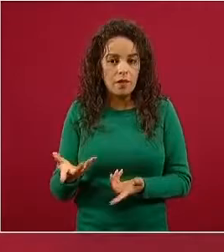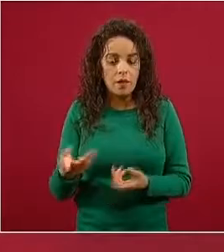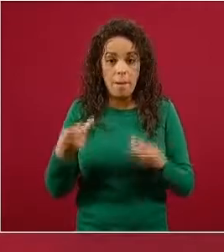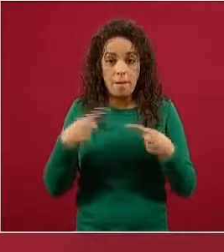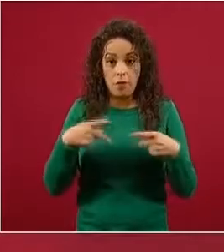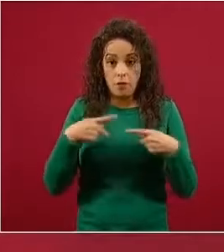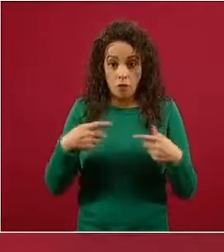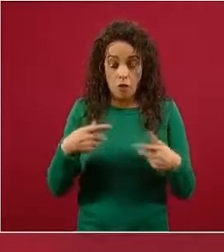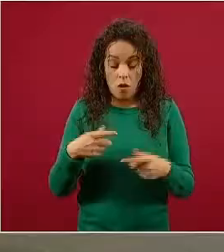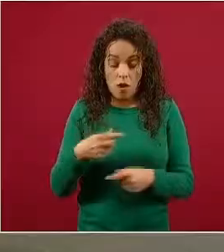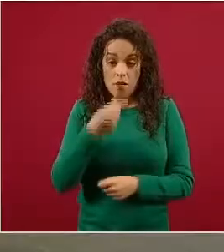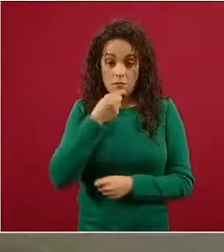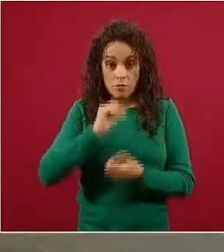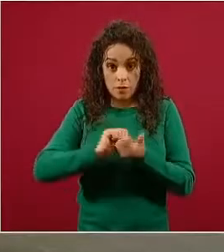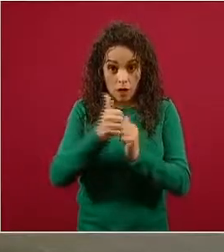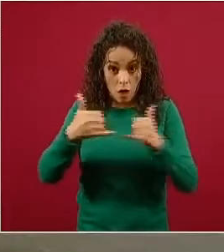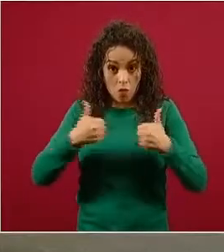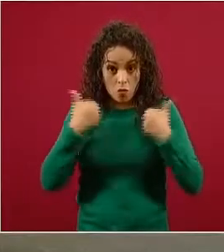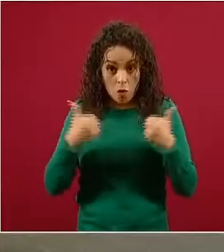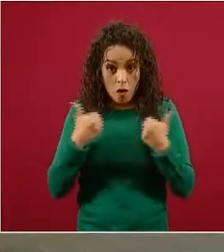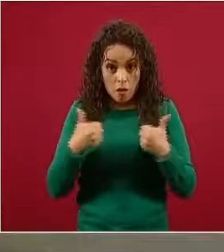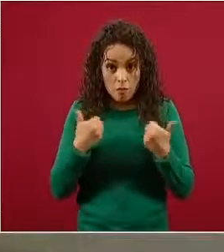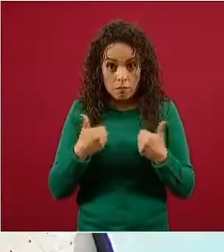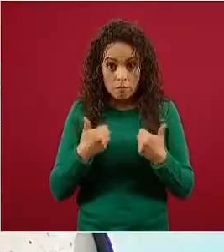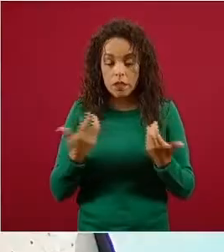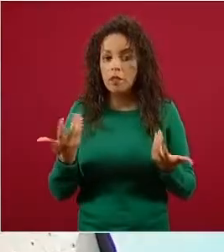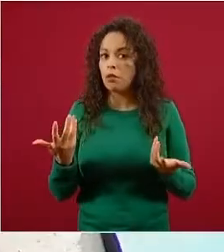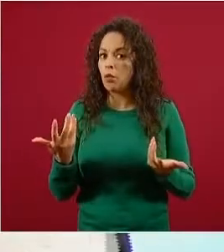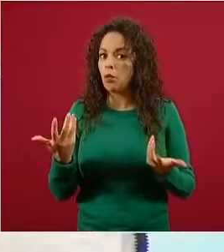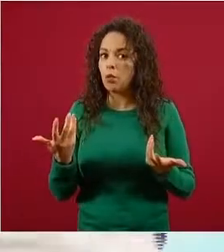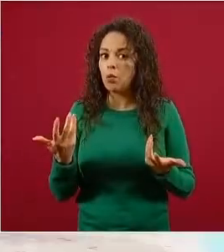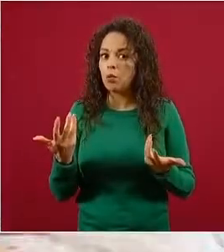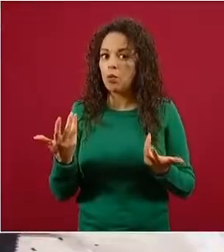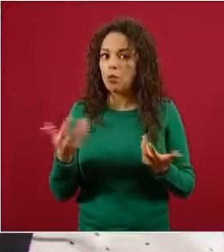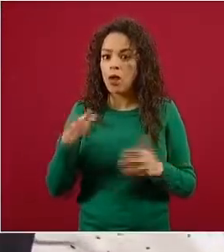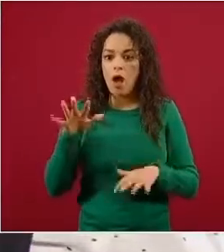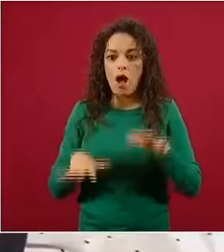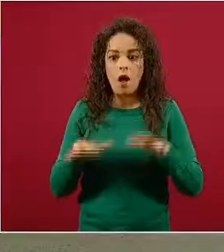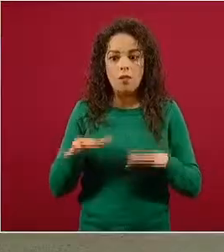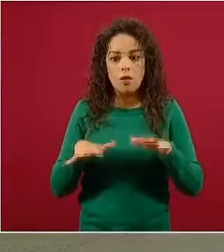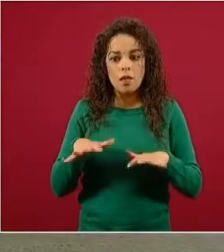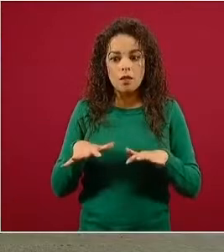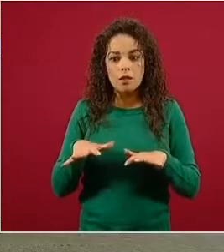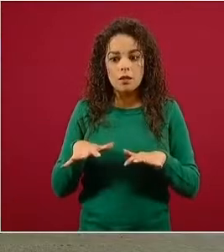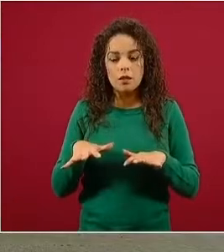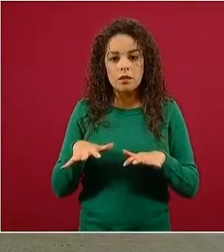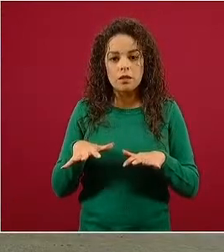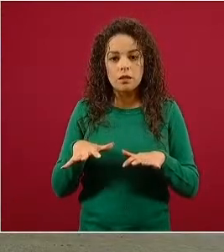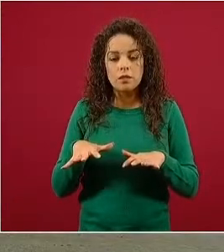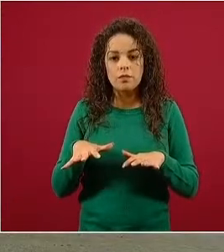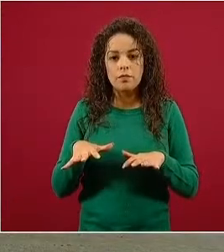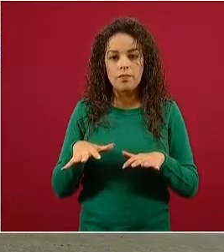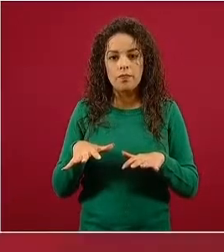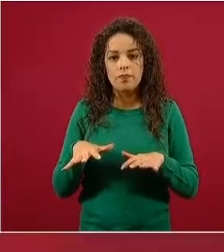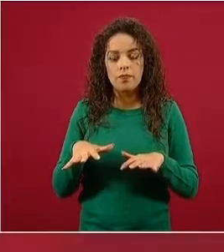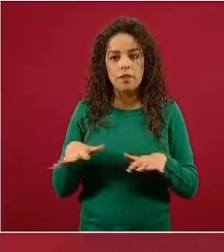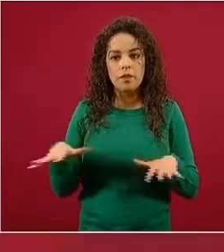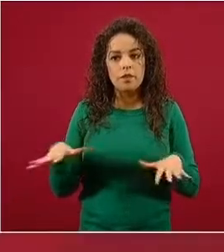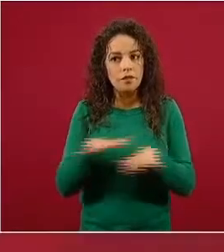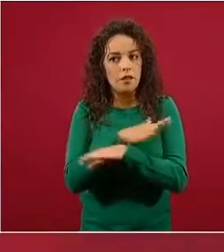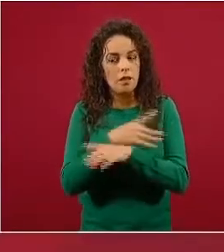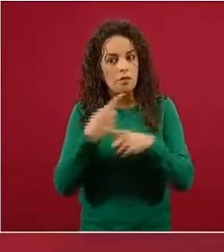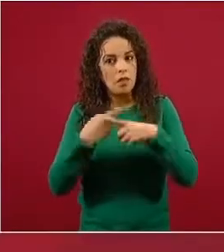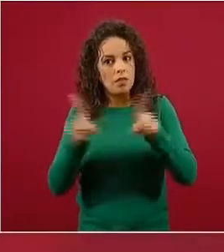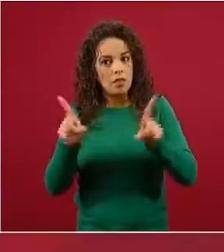empezamos a recibir más información. Empezamos a tener un proceso de duelo como personas y como país, porque perdemos la salud